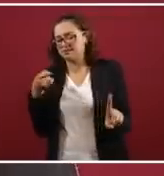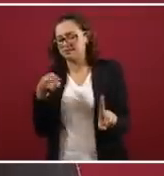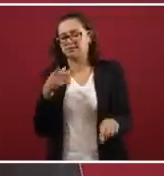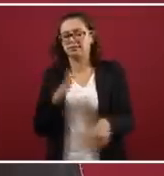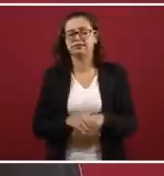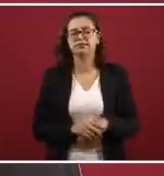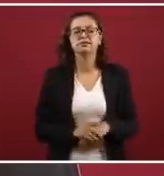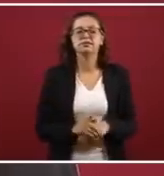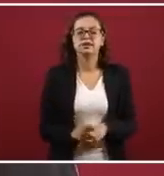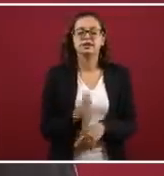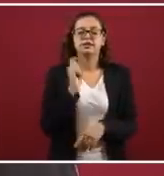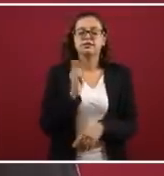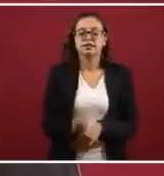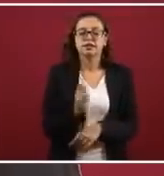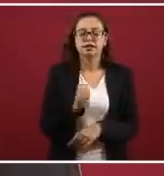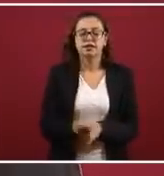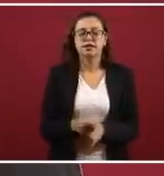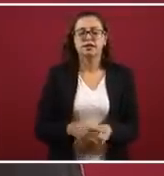Nosotros